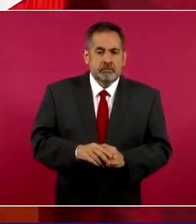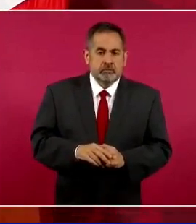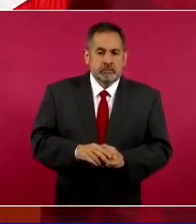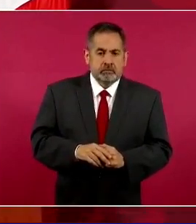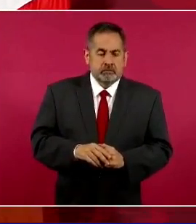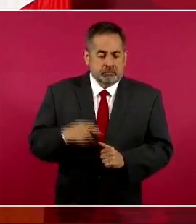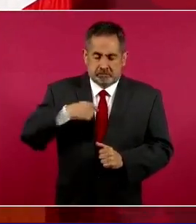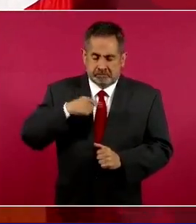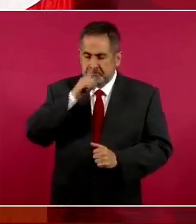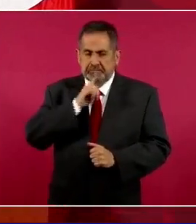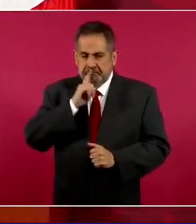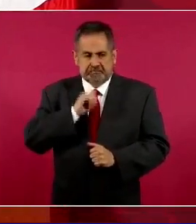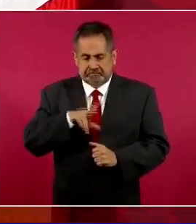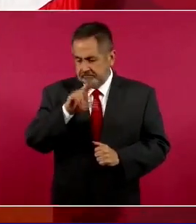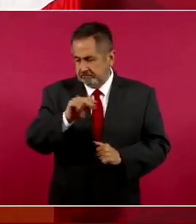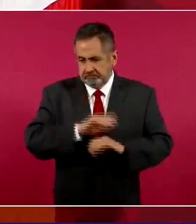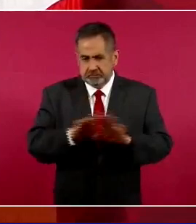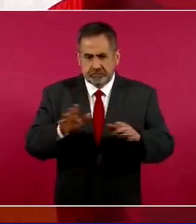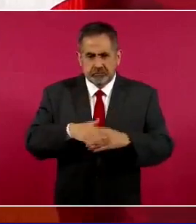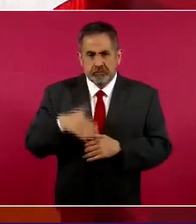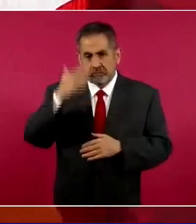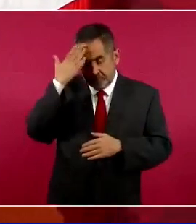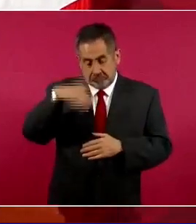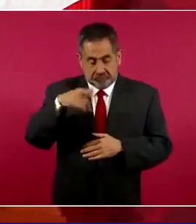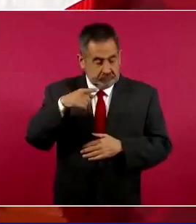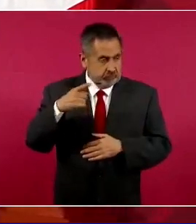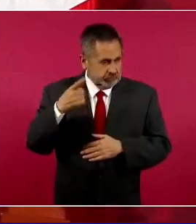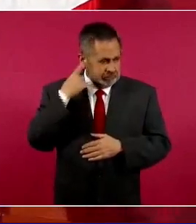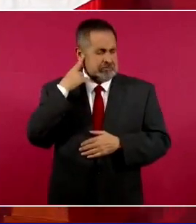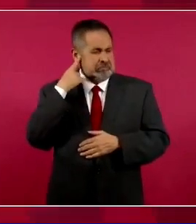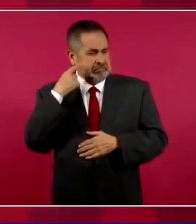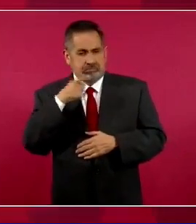miento, supe de este señor